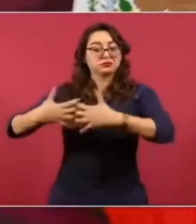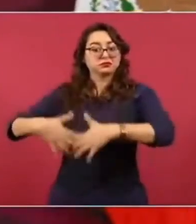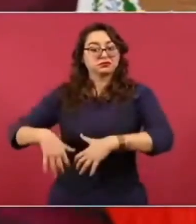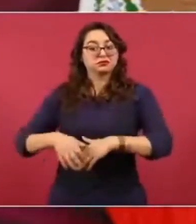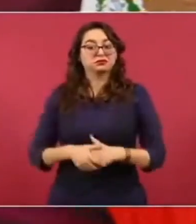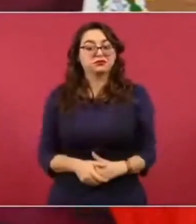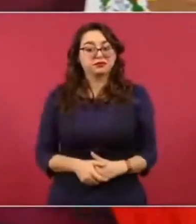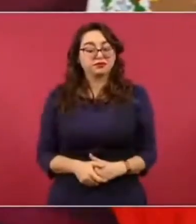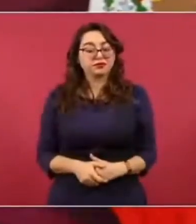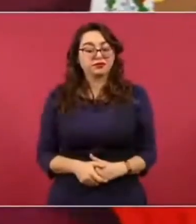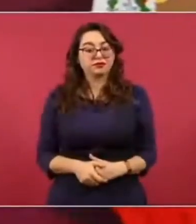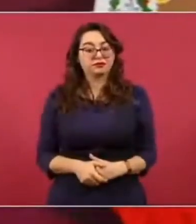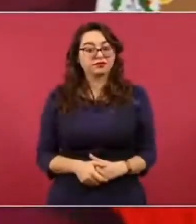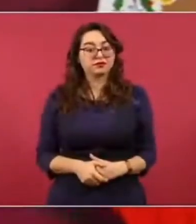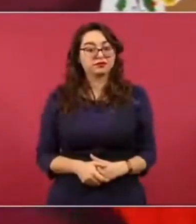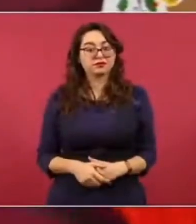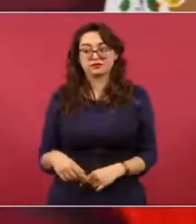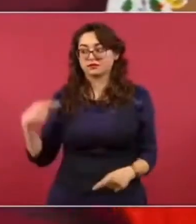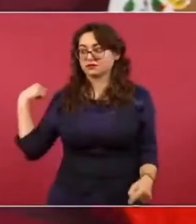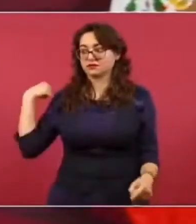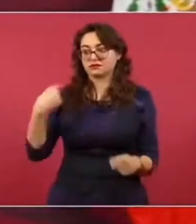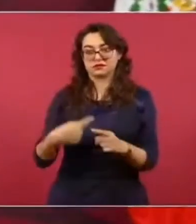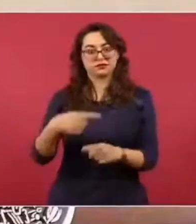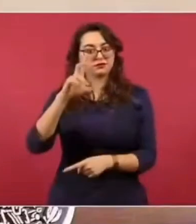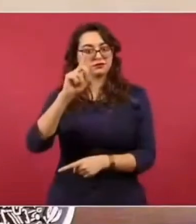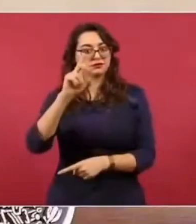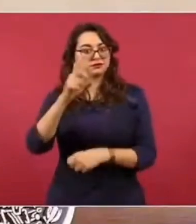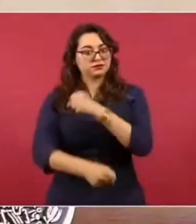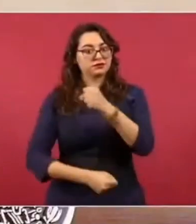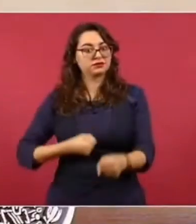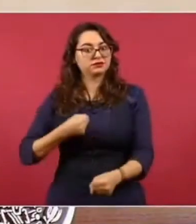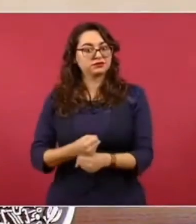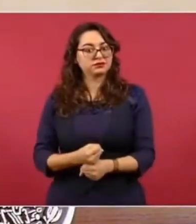del 92 a la fecha.